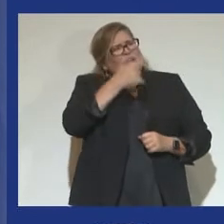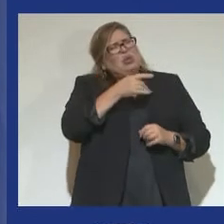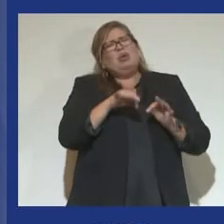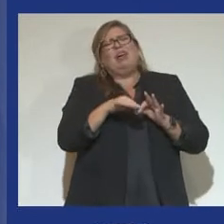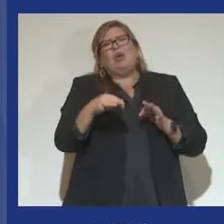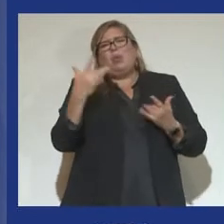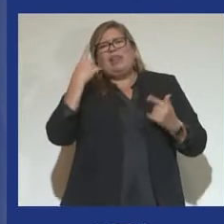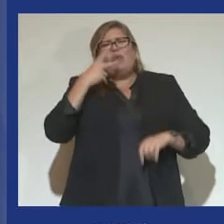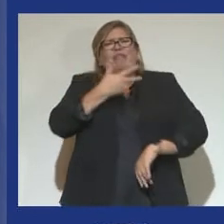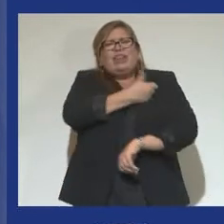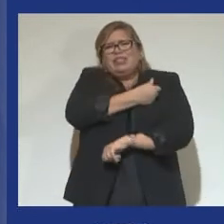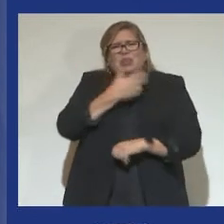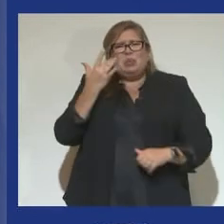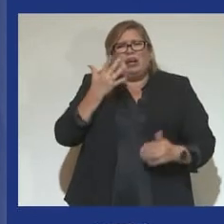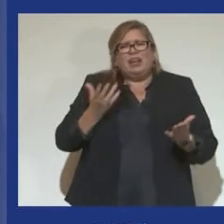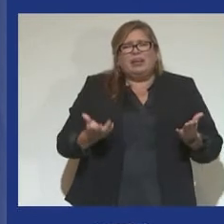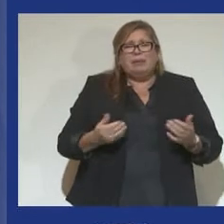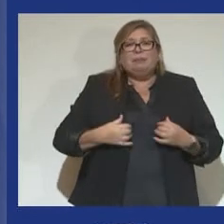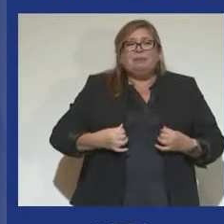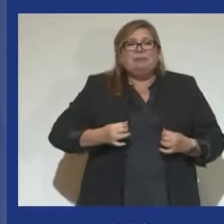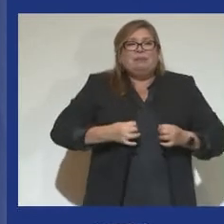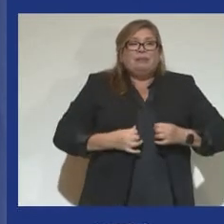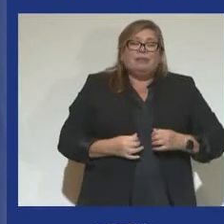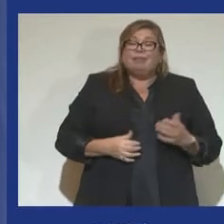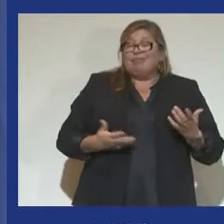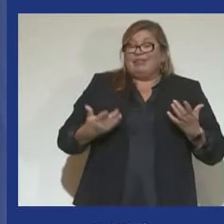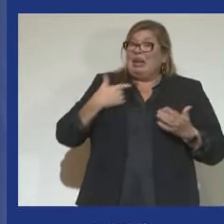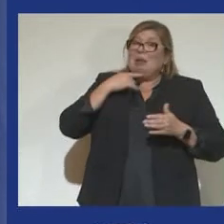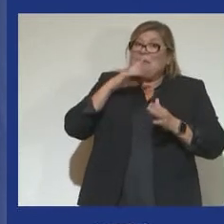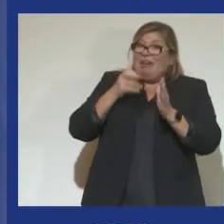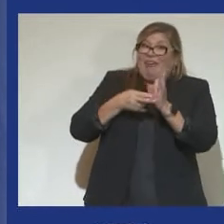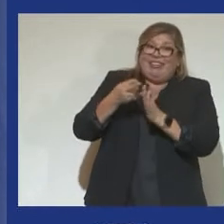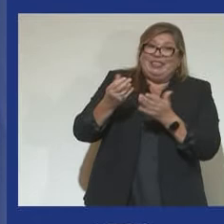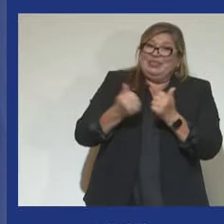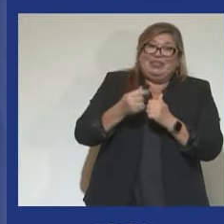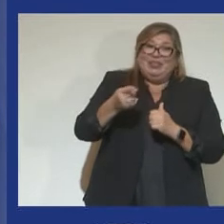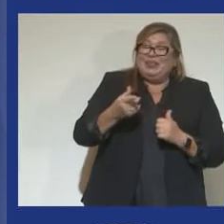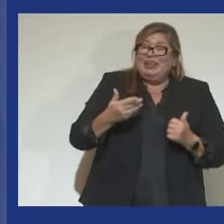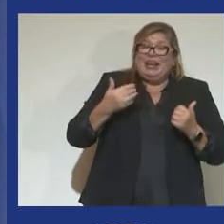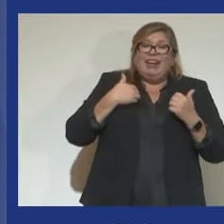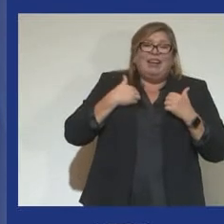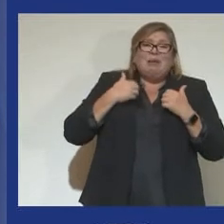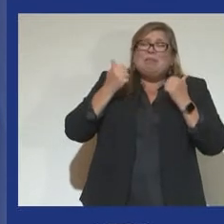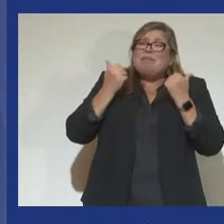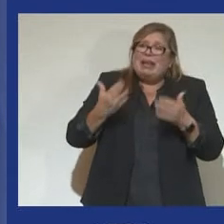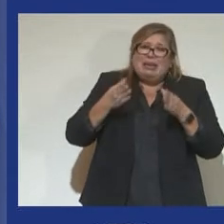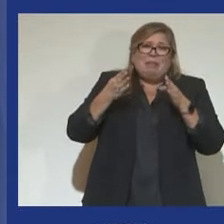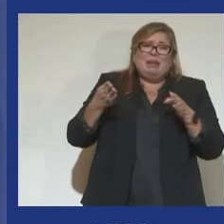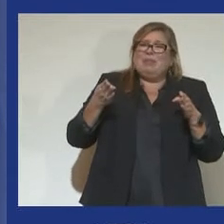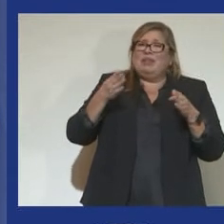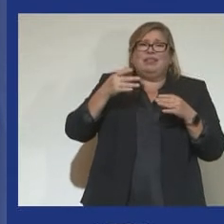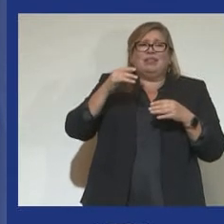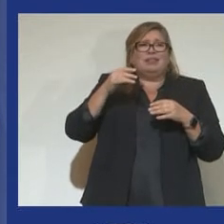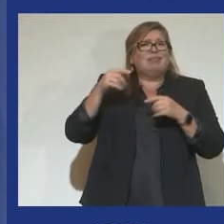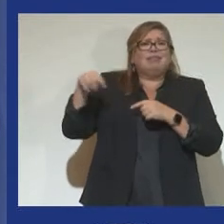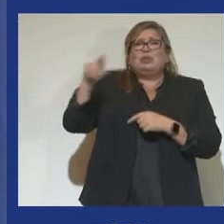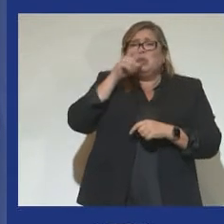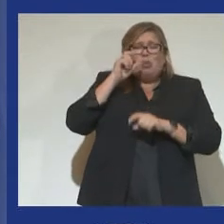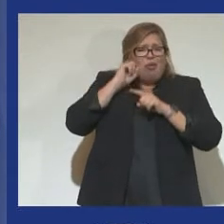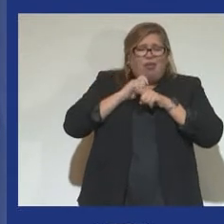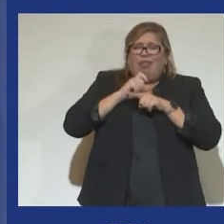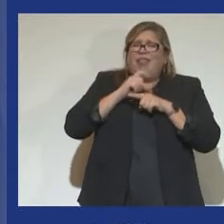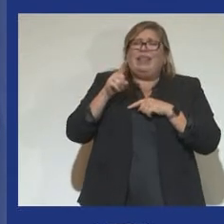espere usted a que le den una vacuna pero quiero ser claro con usted de gente que tiene teléfono celular y están desesperados por